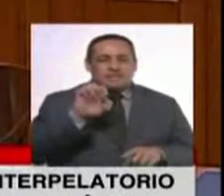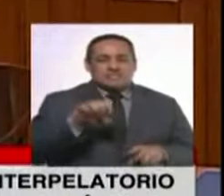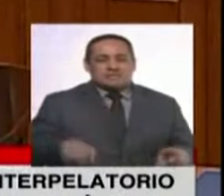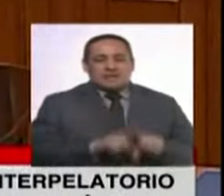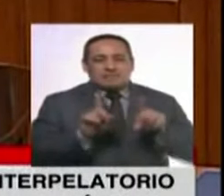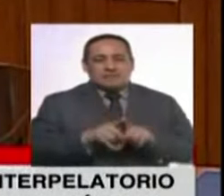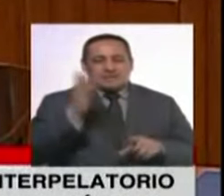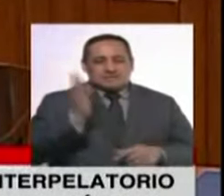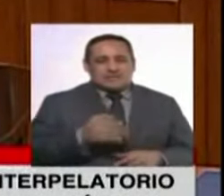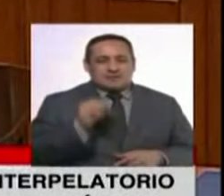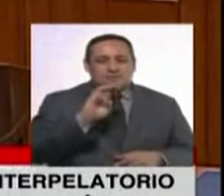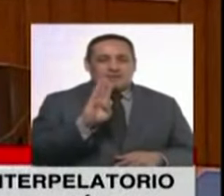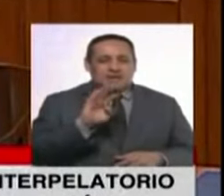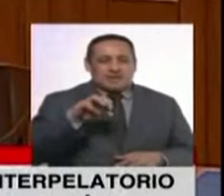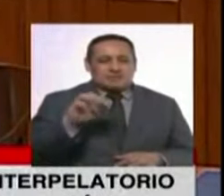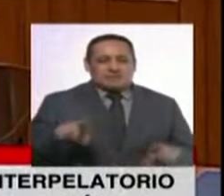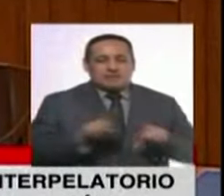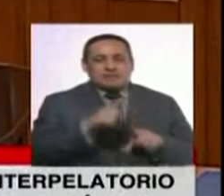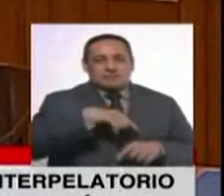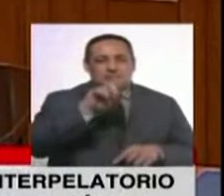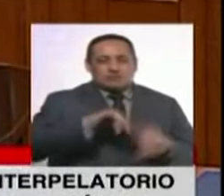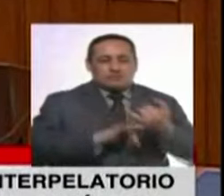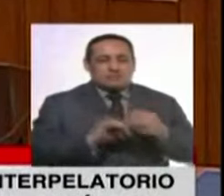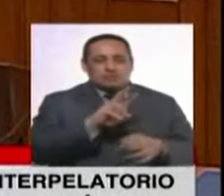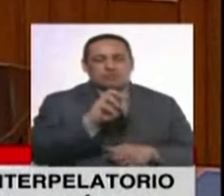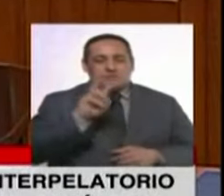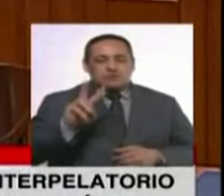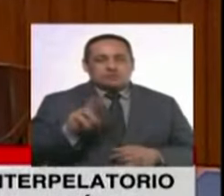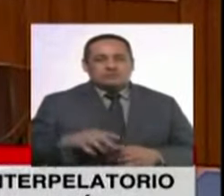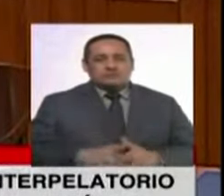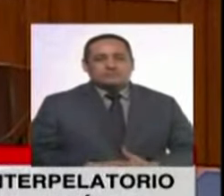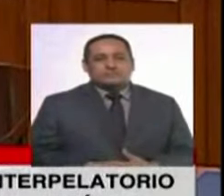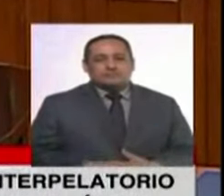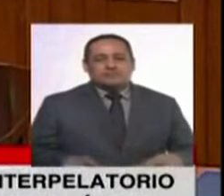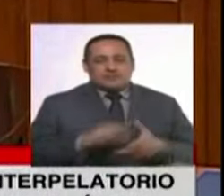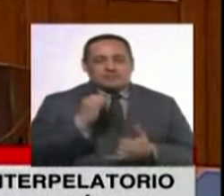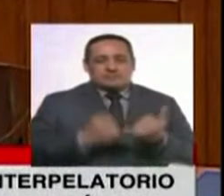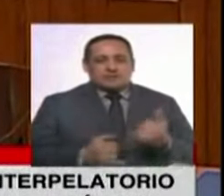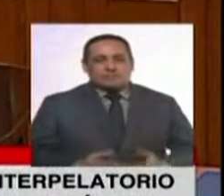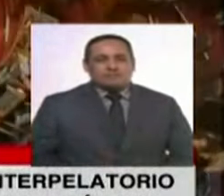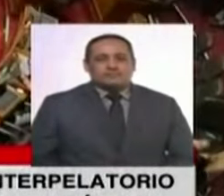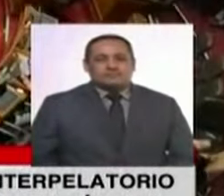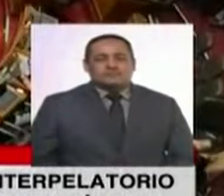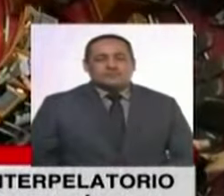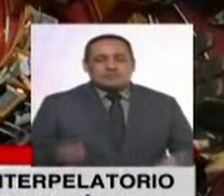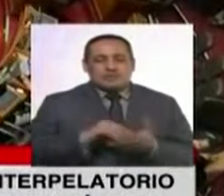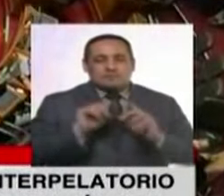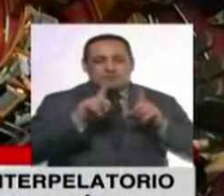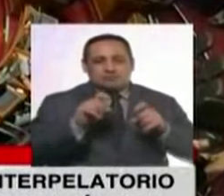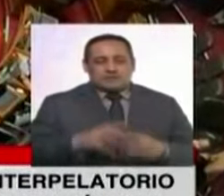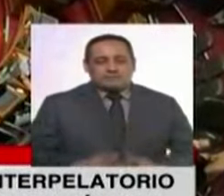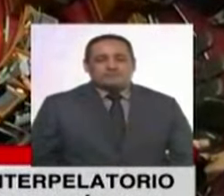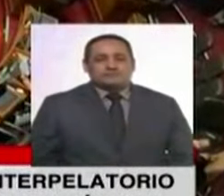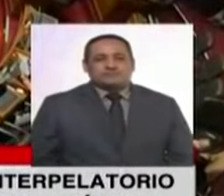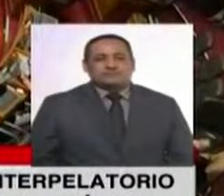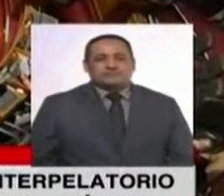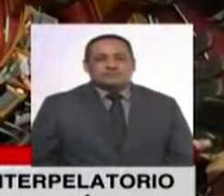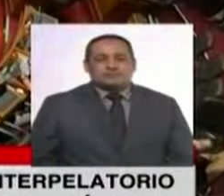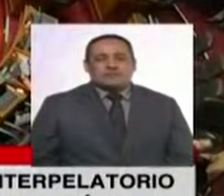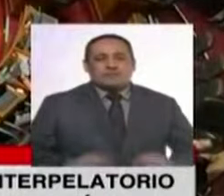es las DM del primero de septiembre 2022 que tenga alguna respuesta siguiente pregunta